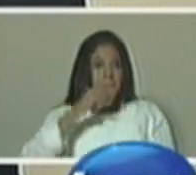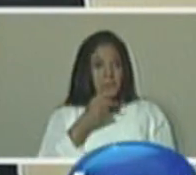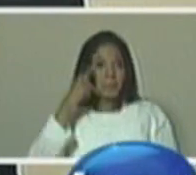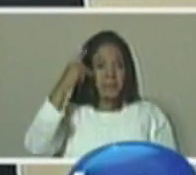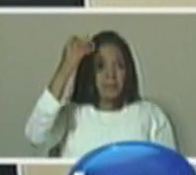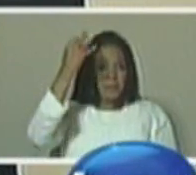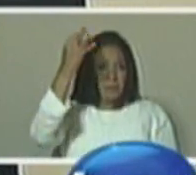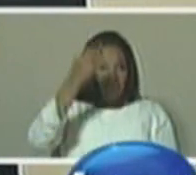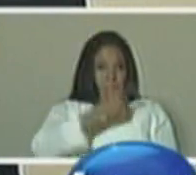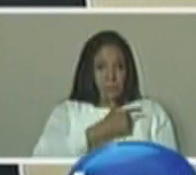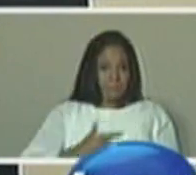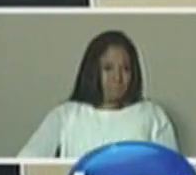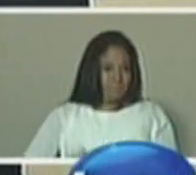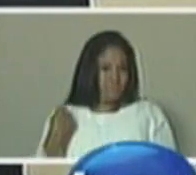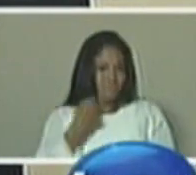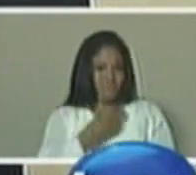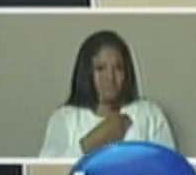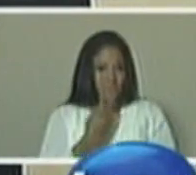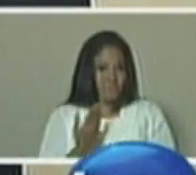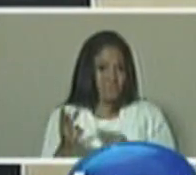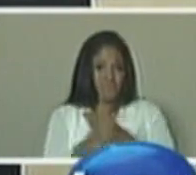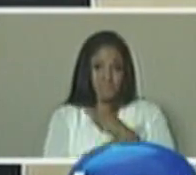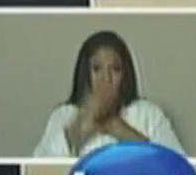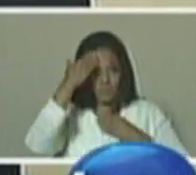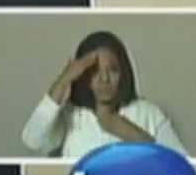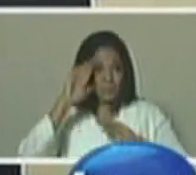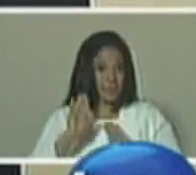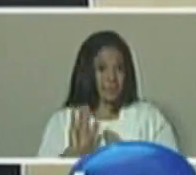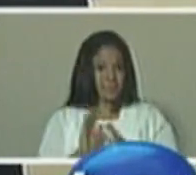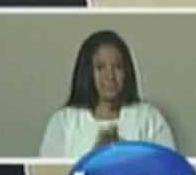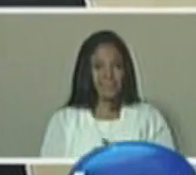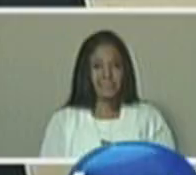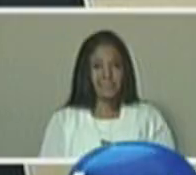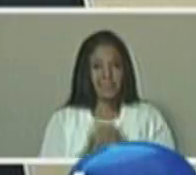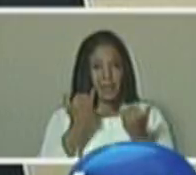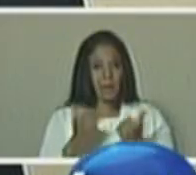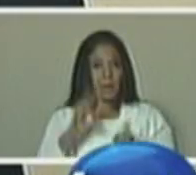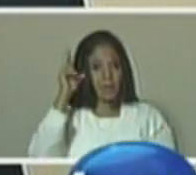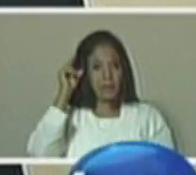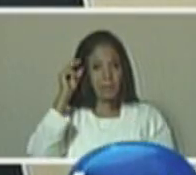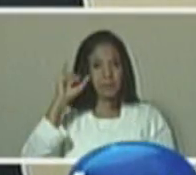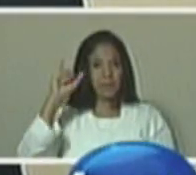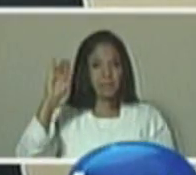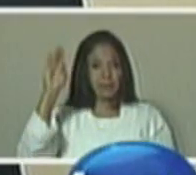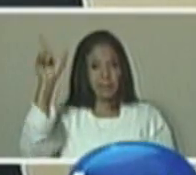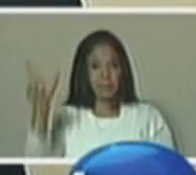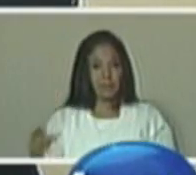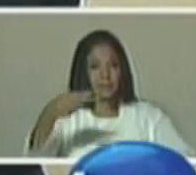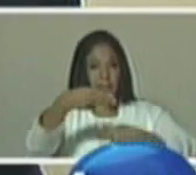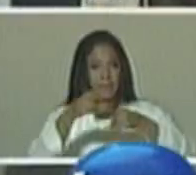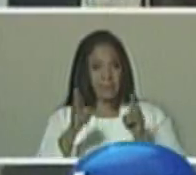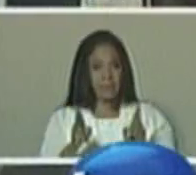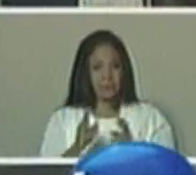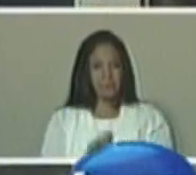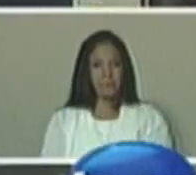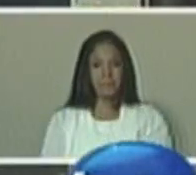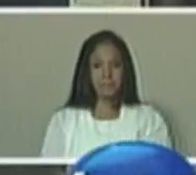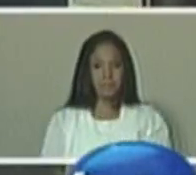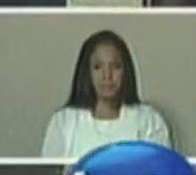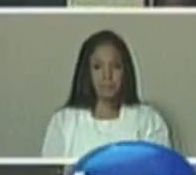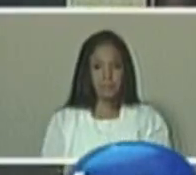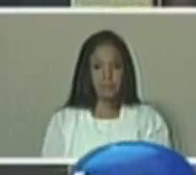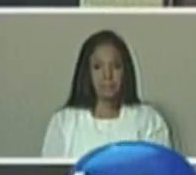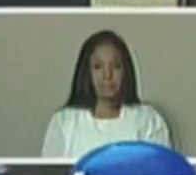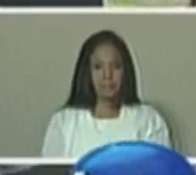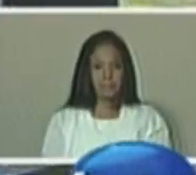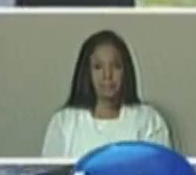próxima presidenta de nuestro país? Exacto. ¿Quién lo sabe? Ahora vamos a escuchar a Ivania Barrios de Herrera. Muy bien. ¿Estás lista, Ivania?